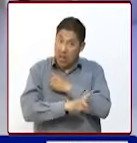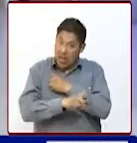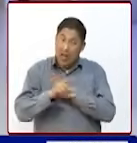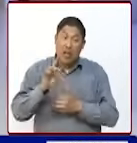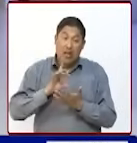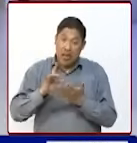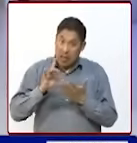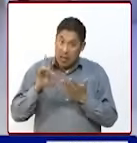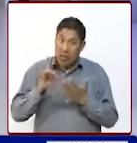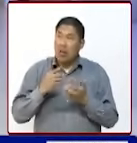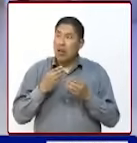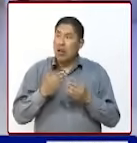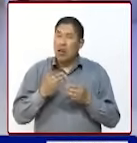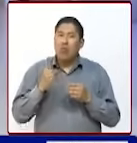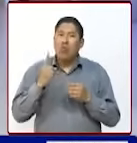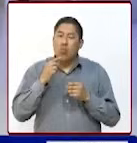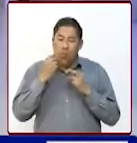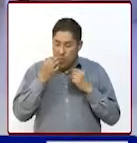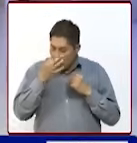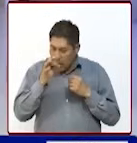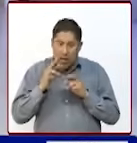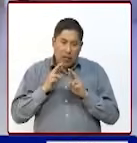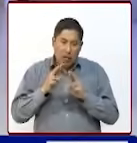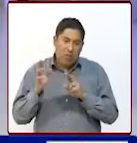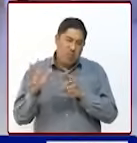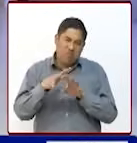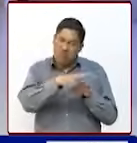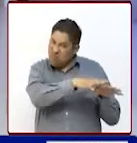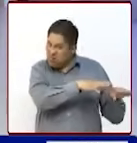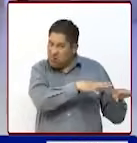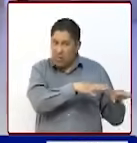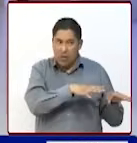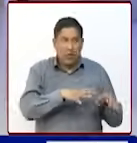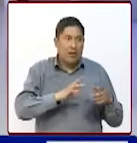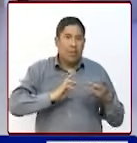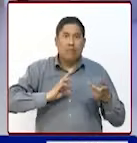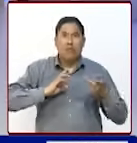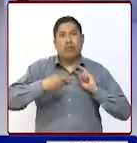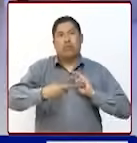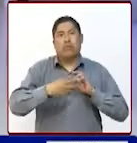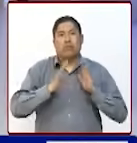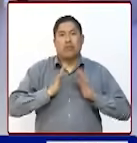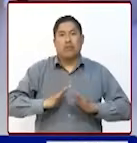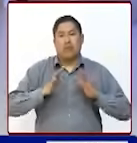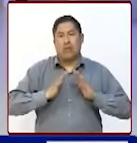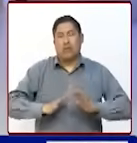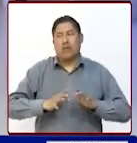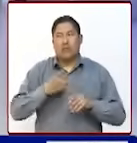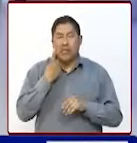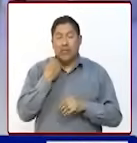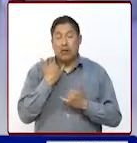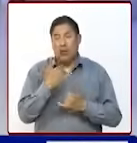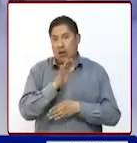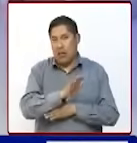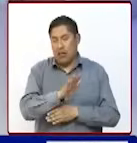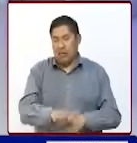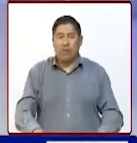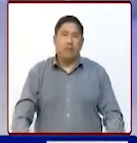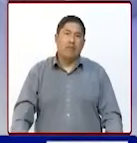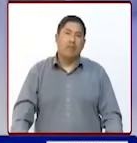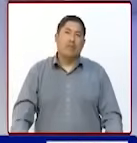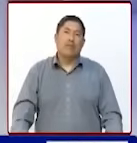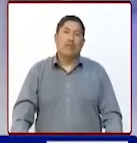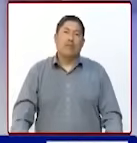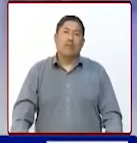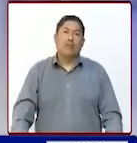aquel material que se llevó una riada que iba hacia Beni va a ser repuesto, así que para que se queden también con tranquilidad en este departamento.